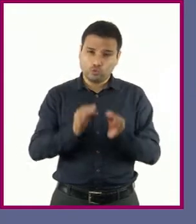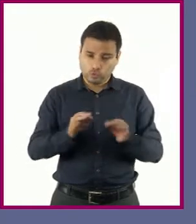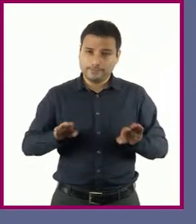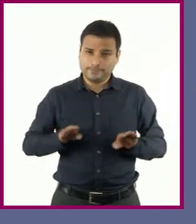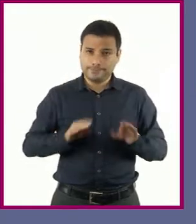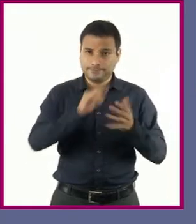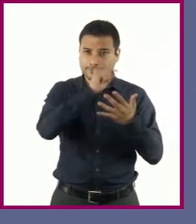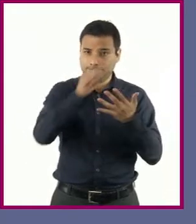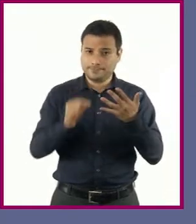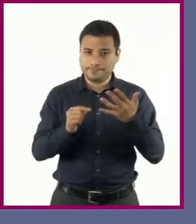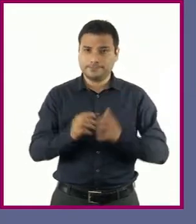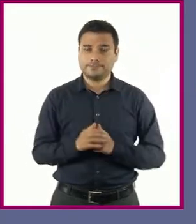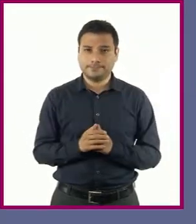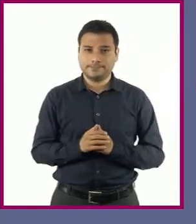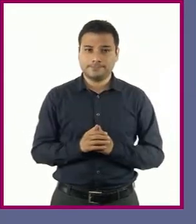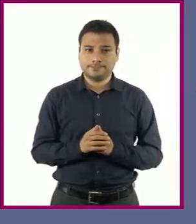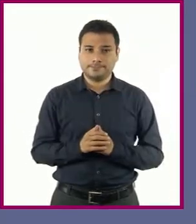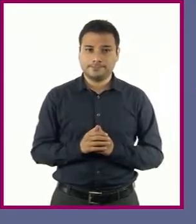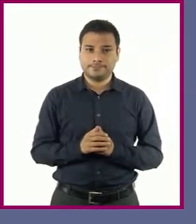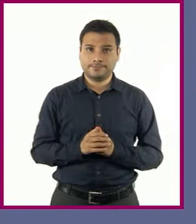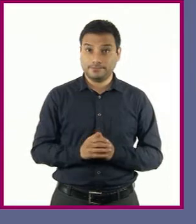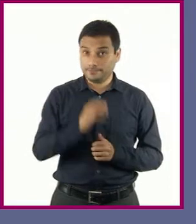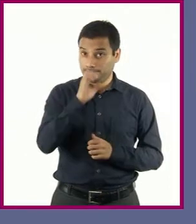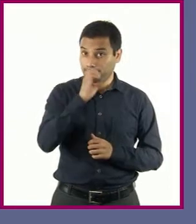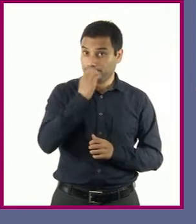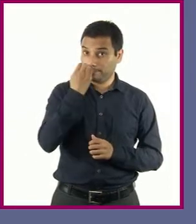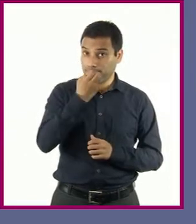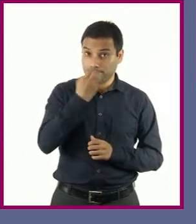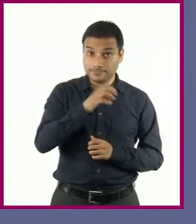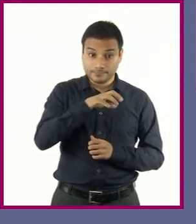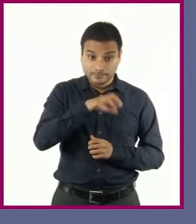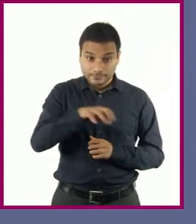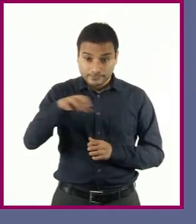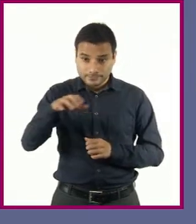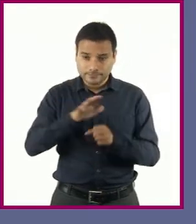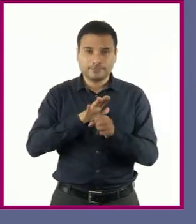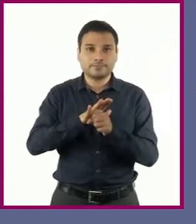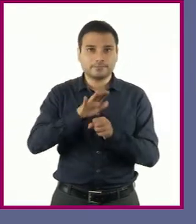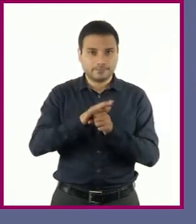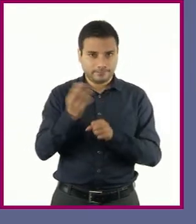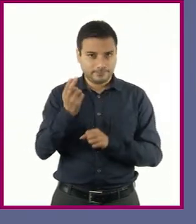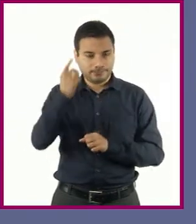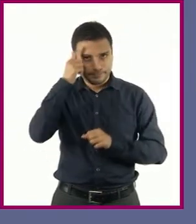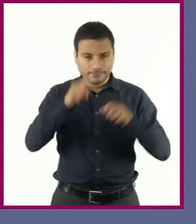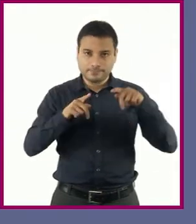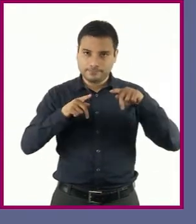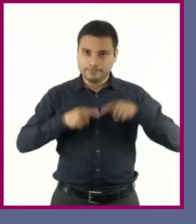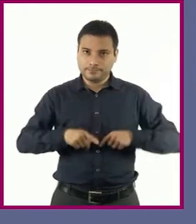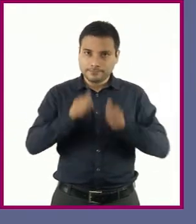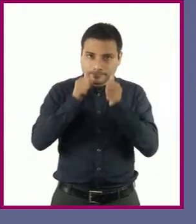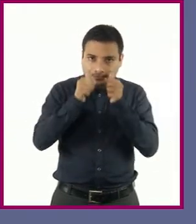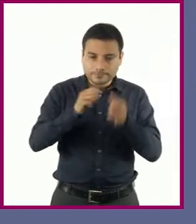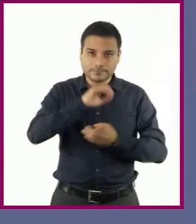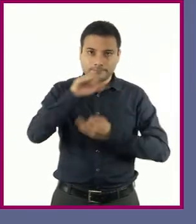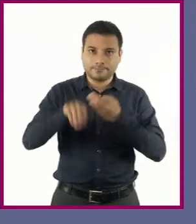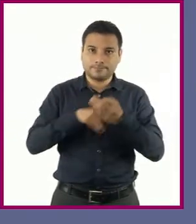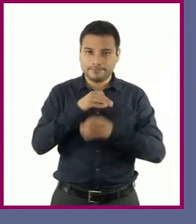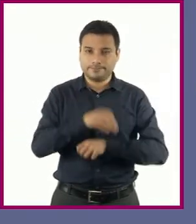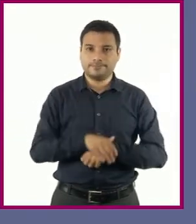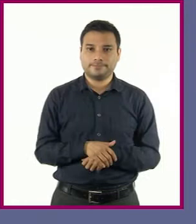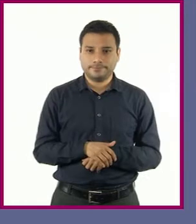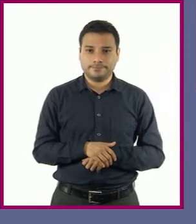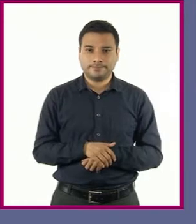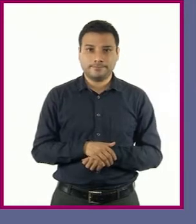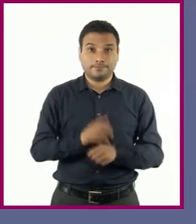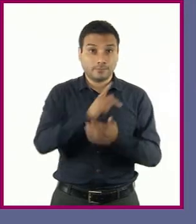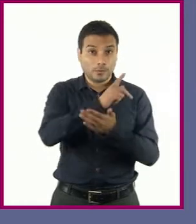esenciales. Debe haber suficientes centros educativos funcionales para cubrir las necesidades de la totalidad de la población. Los